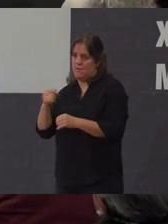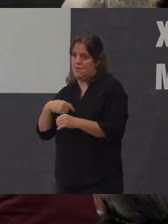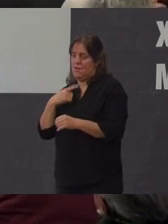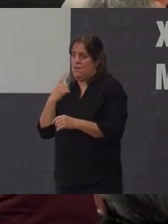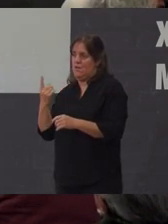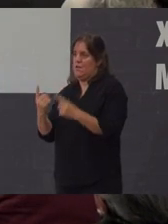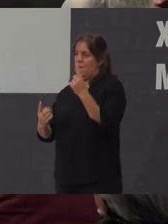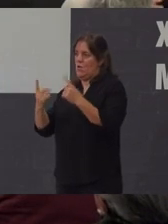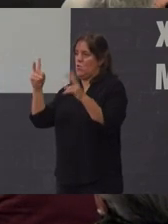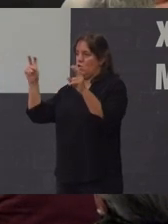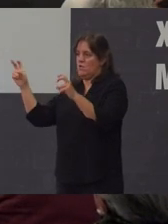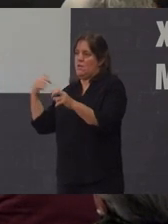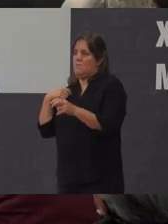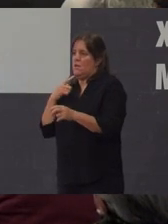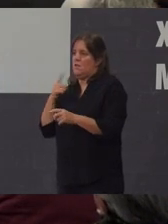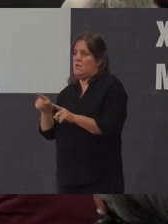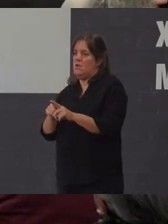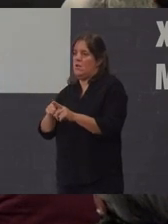temas.